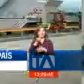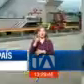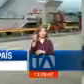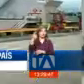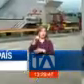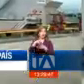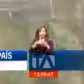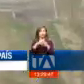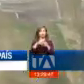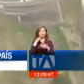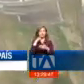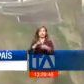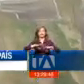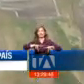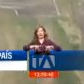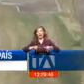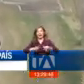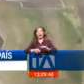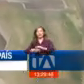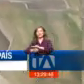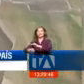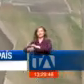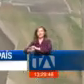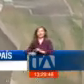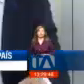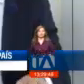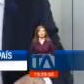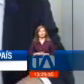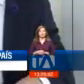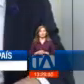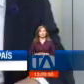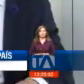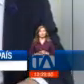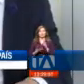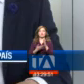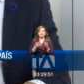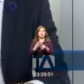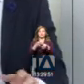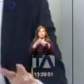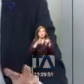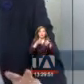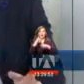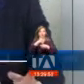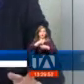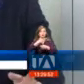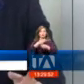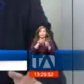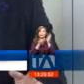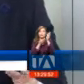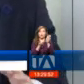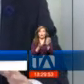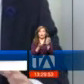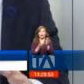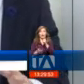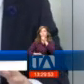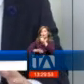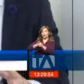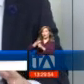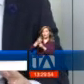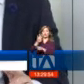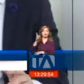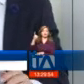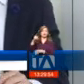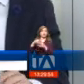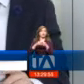los que se ha determinado indicios de corrupción. Hay modelos distintos. Guatemala, por ejemplo, ha sido reparado en 4 millones de